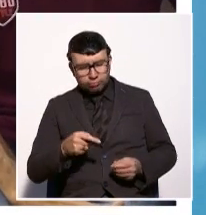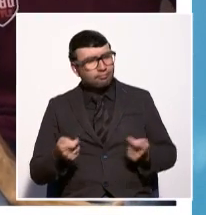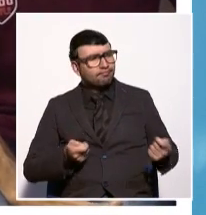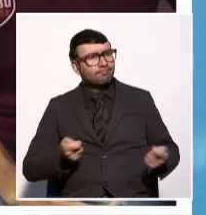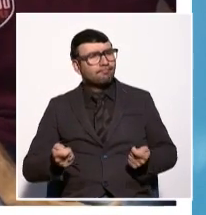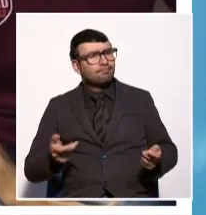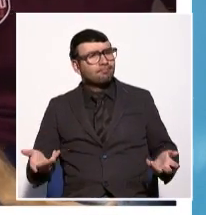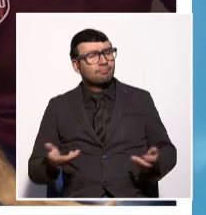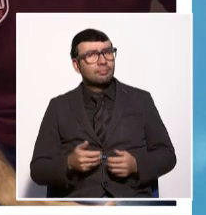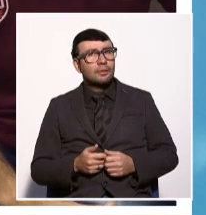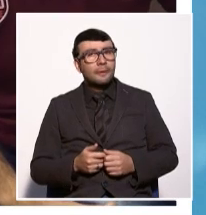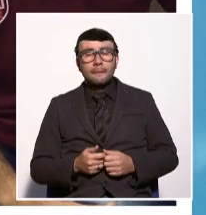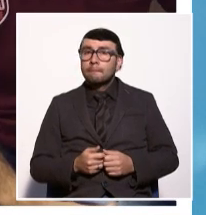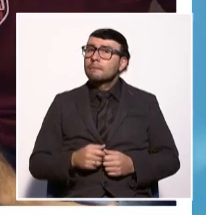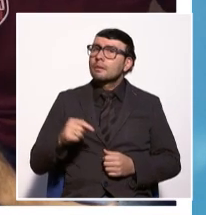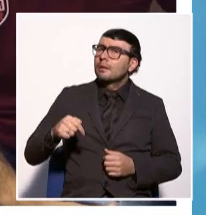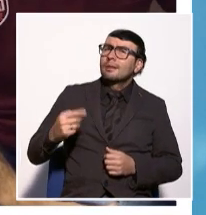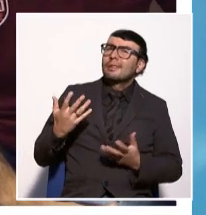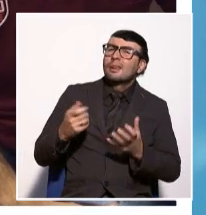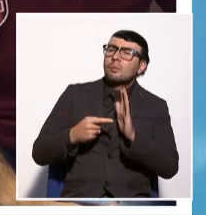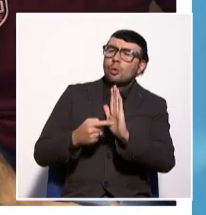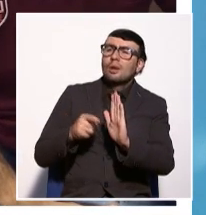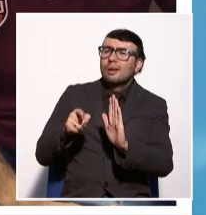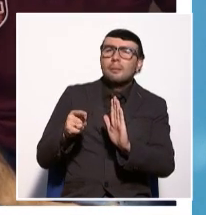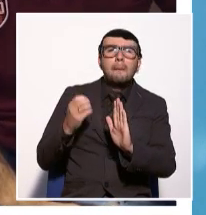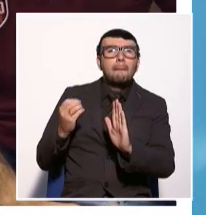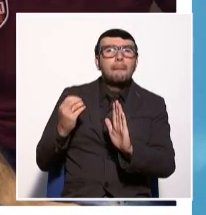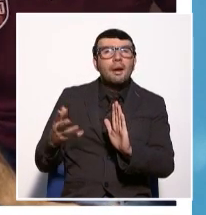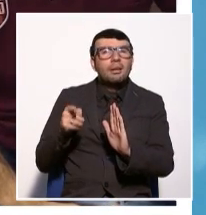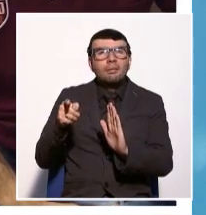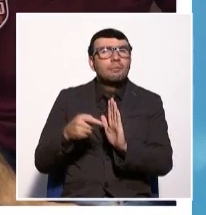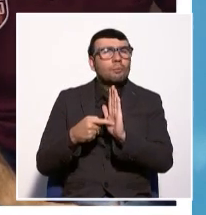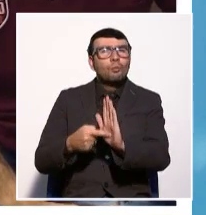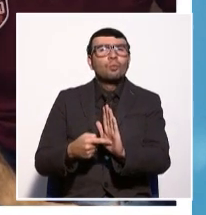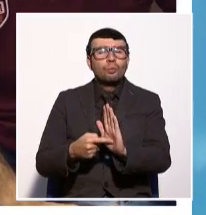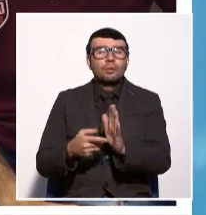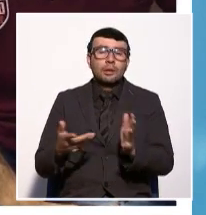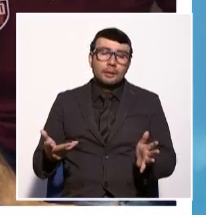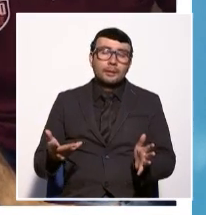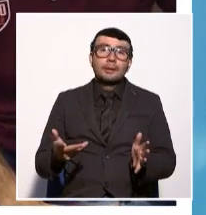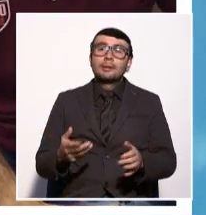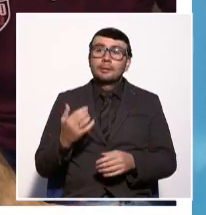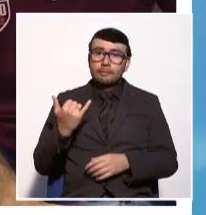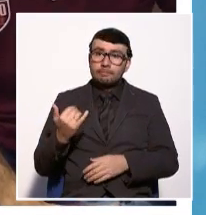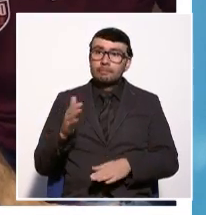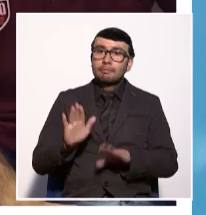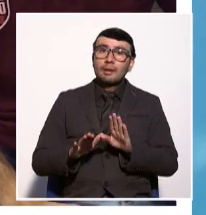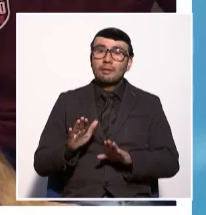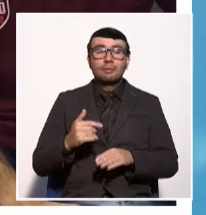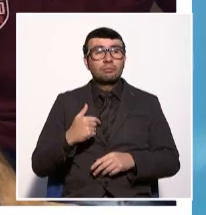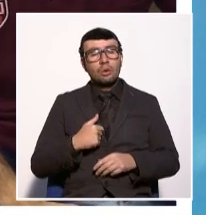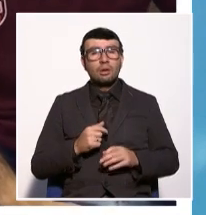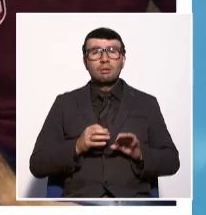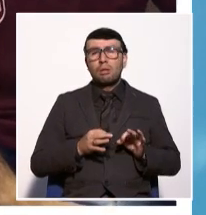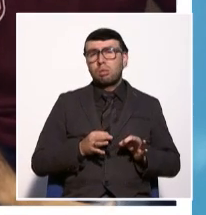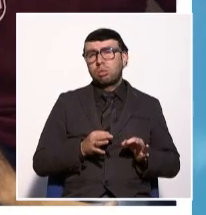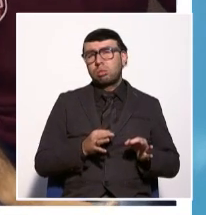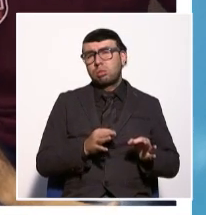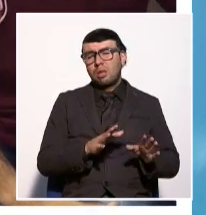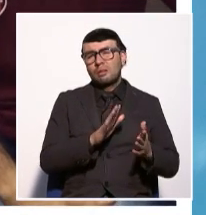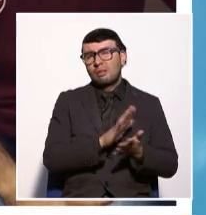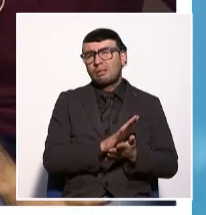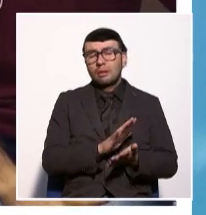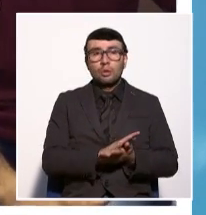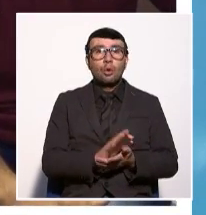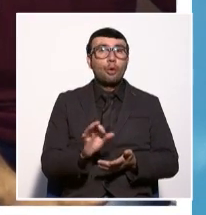la finalidad de compartir entonces es entender hasta donde complicamos el pronóstico una enfermedad los